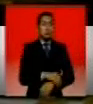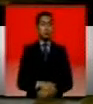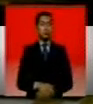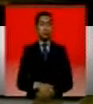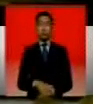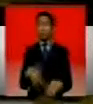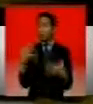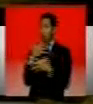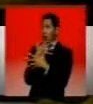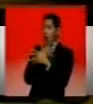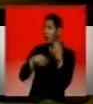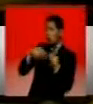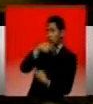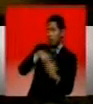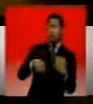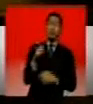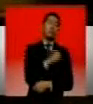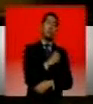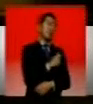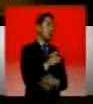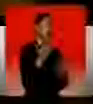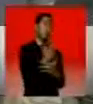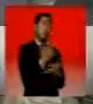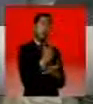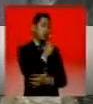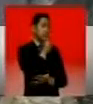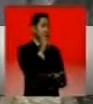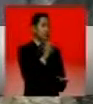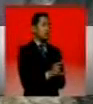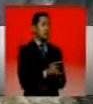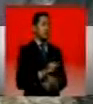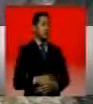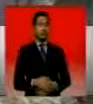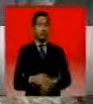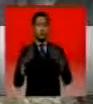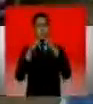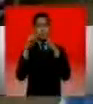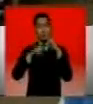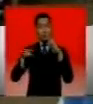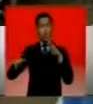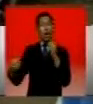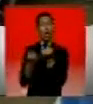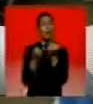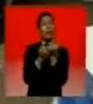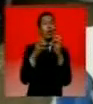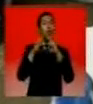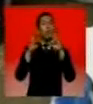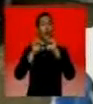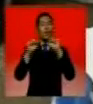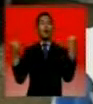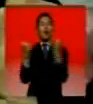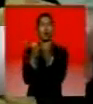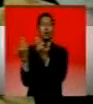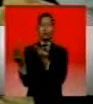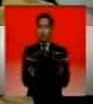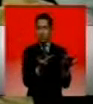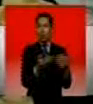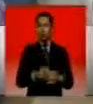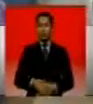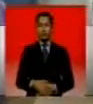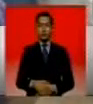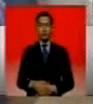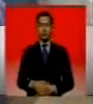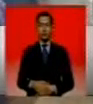por volver a la isla. Sí. Mucho temor, sí. Dicho albergue es apoyado por el MIES, Ministerio de Inclusión Económica y